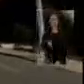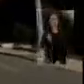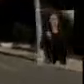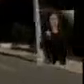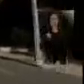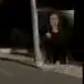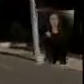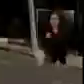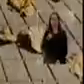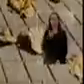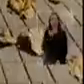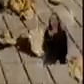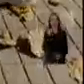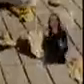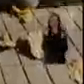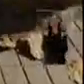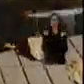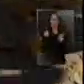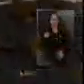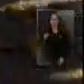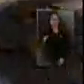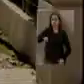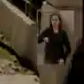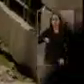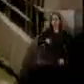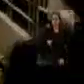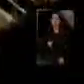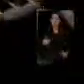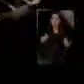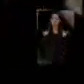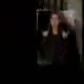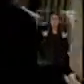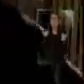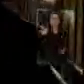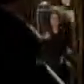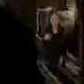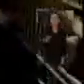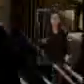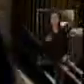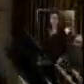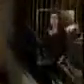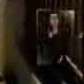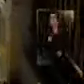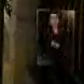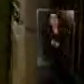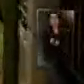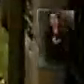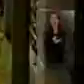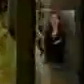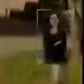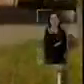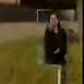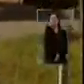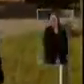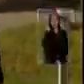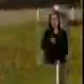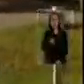Mónica también ha estado haciendo ejercicio. El ejercicio es importante porque es el fármaco más mal